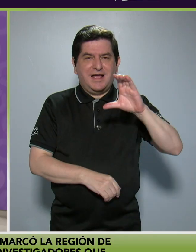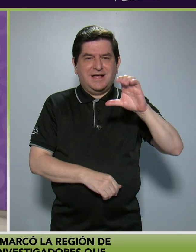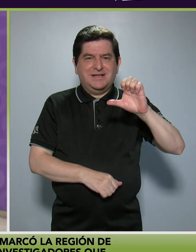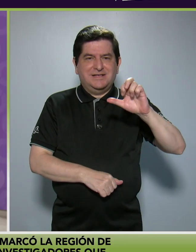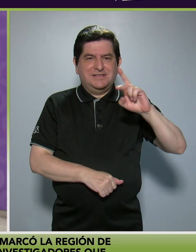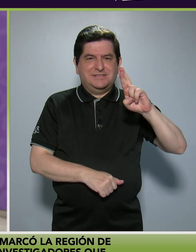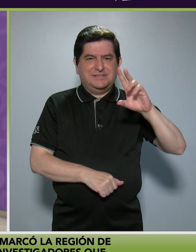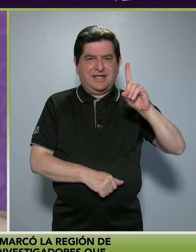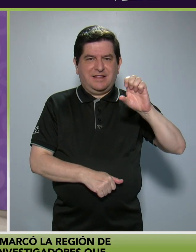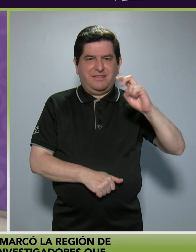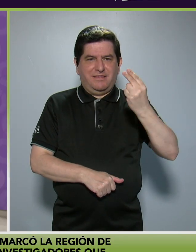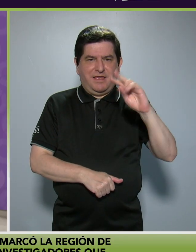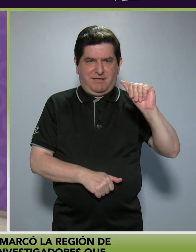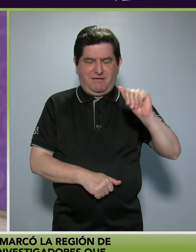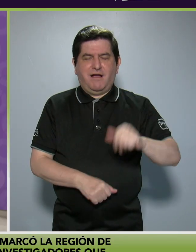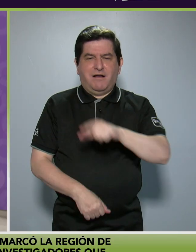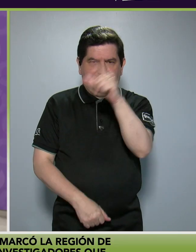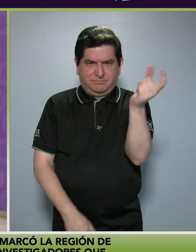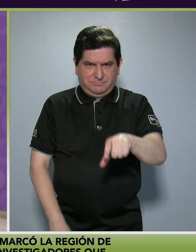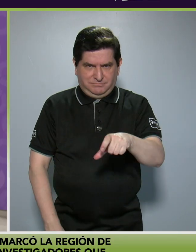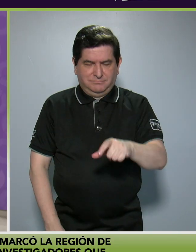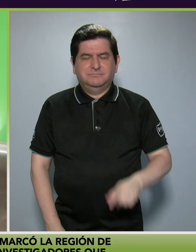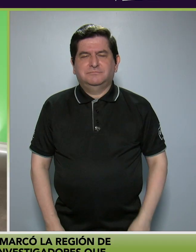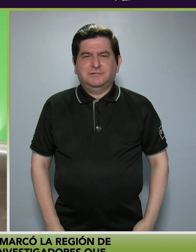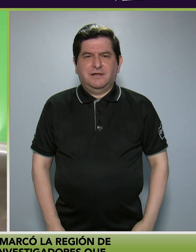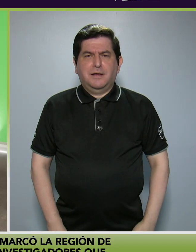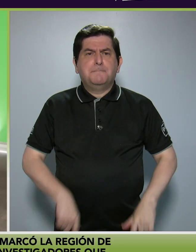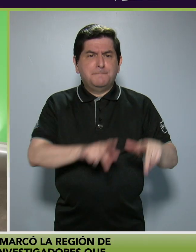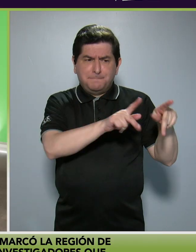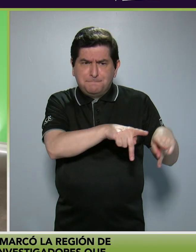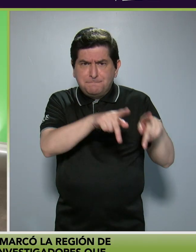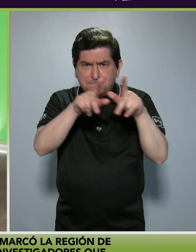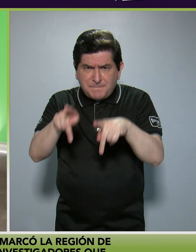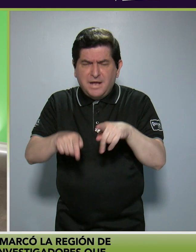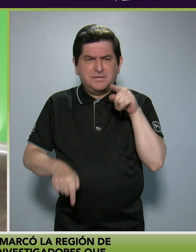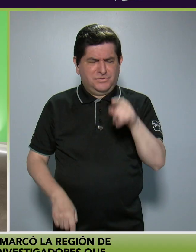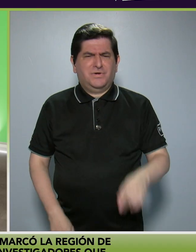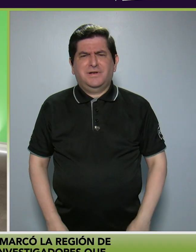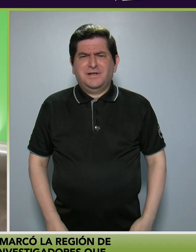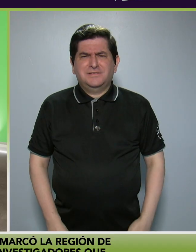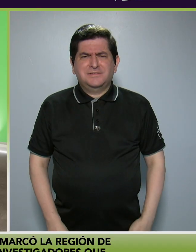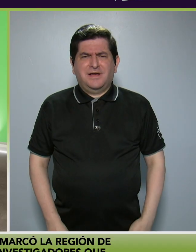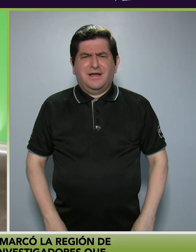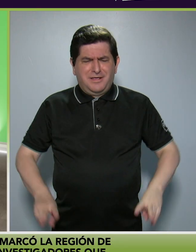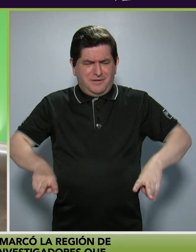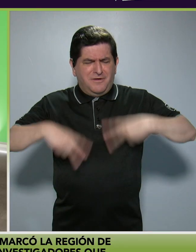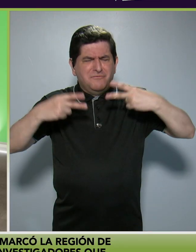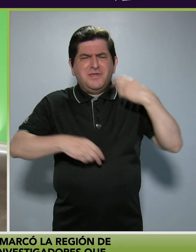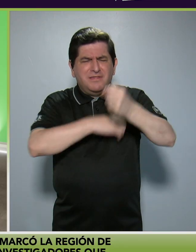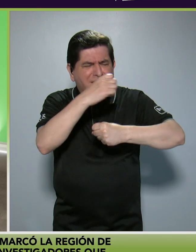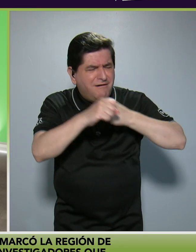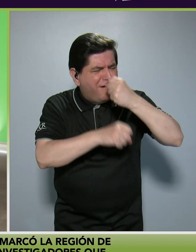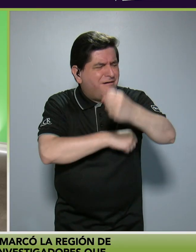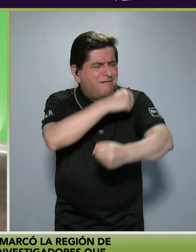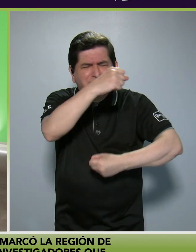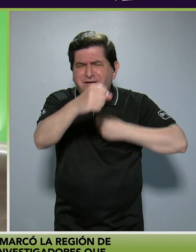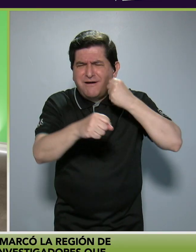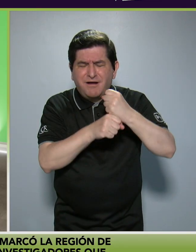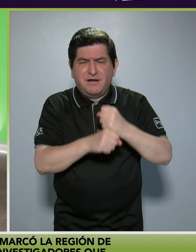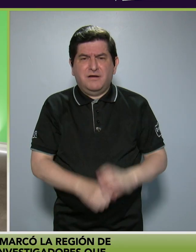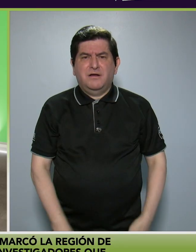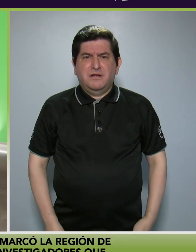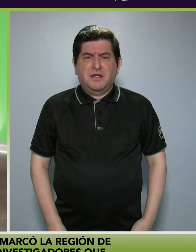Italia, en donde las vivían muchísimos años con una